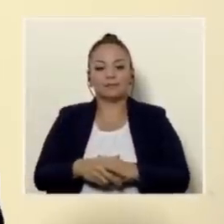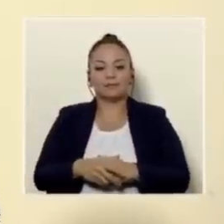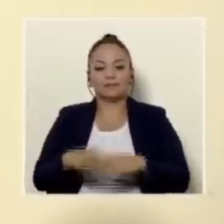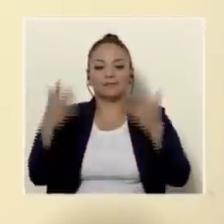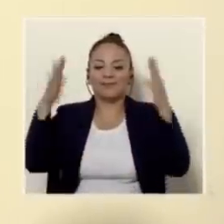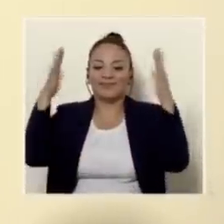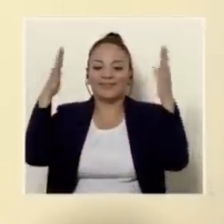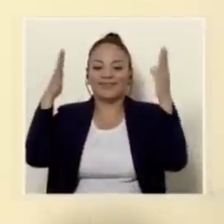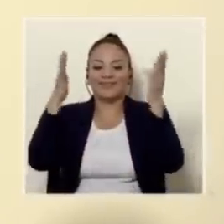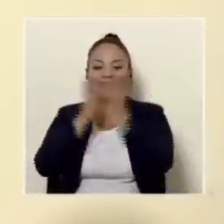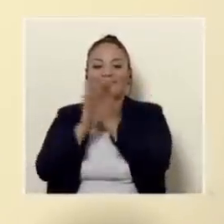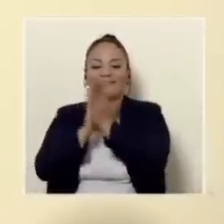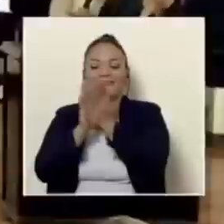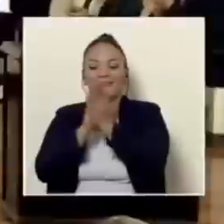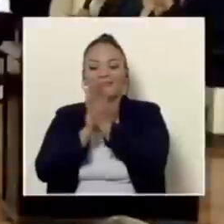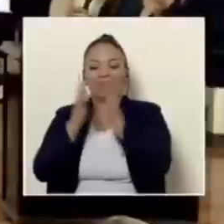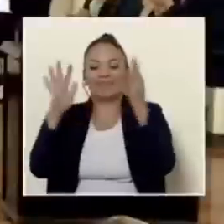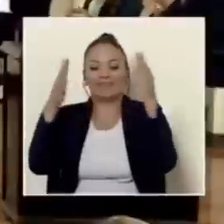Usted.